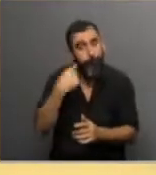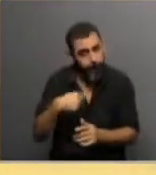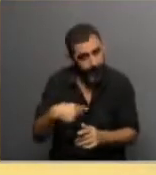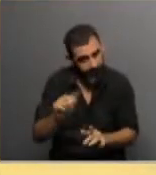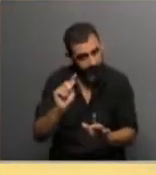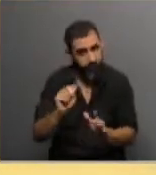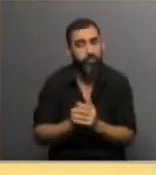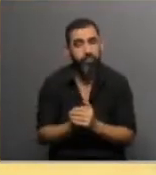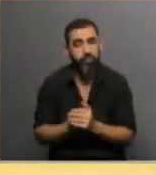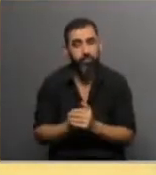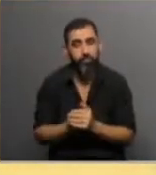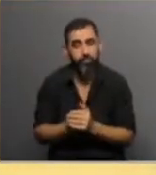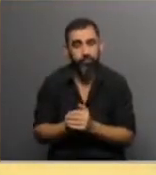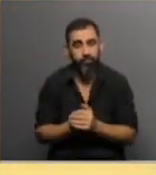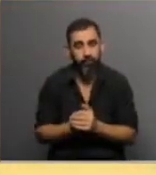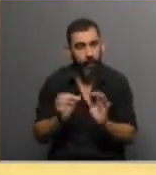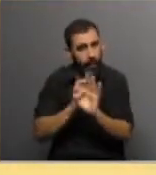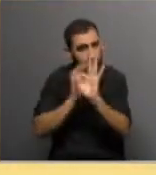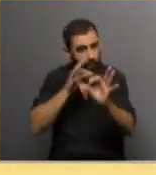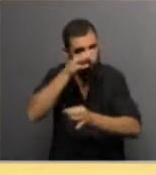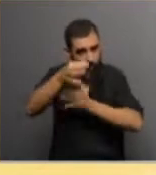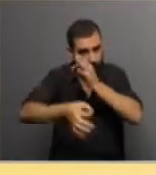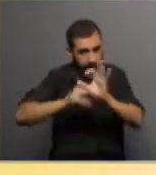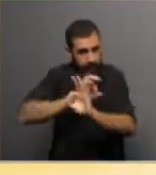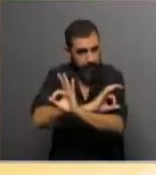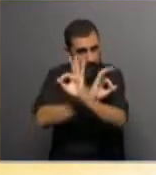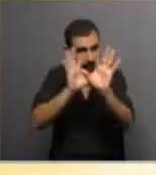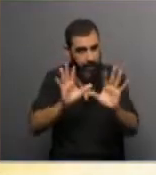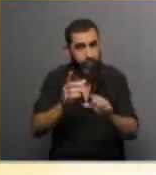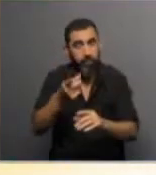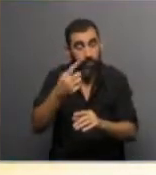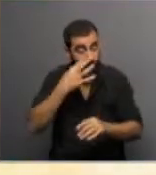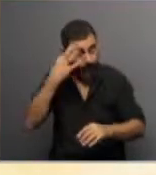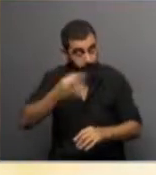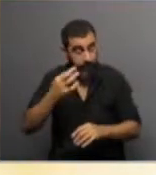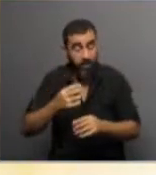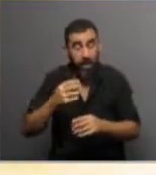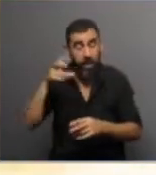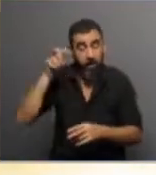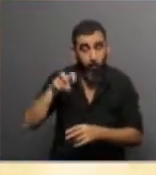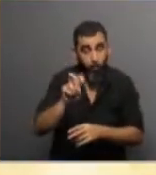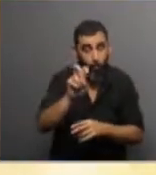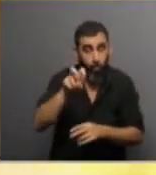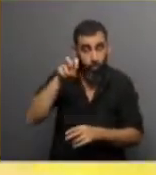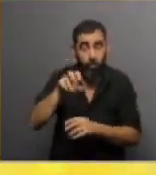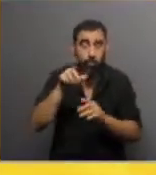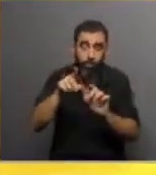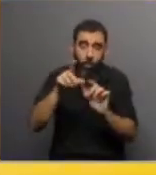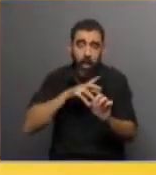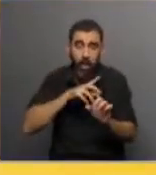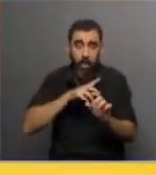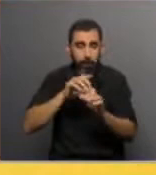que ser bastante claros en esto. Es real que los murciélagos son, incluso por encima de